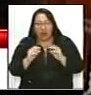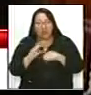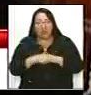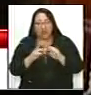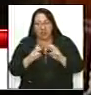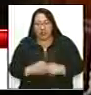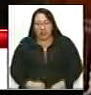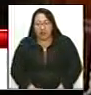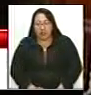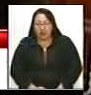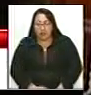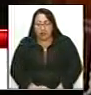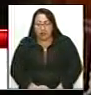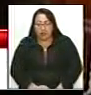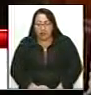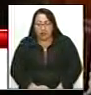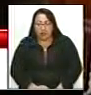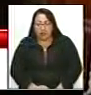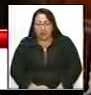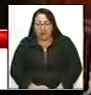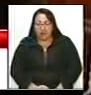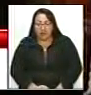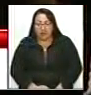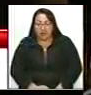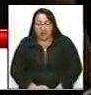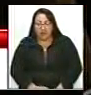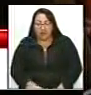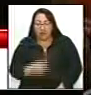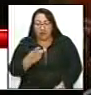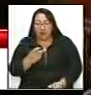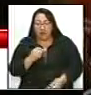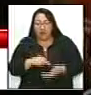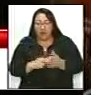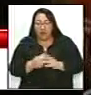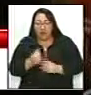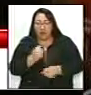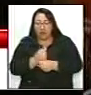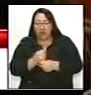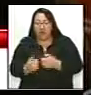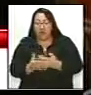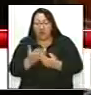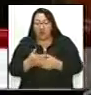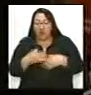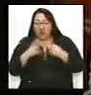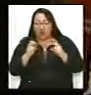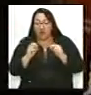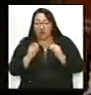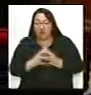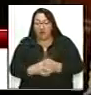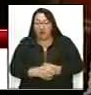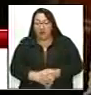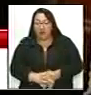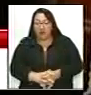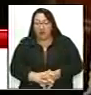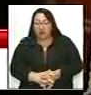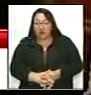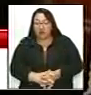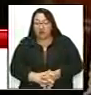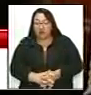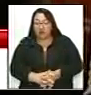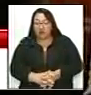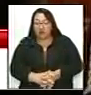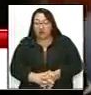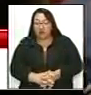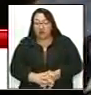tema, para promover leyes, para ver de qué manera facilitamos el procedimiento para que se pueda atender estos temas. Le voy a dar la interrupción, me